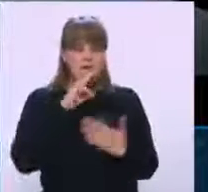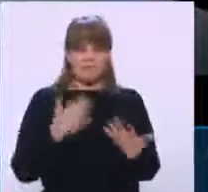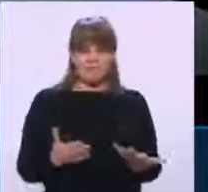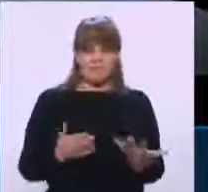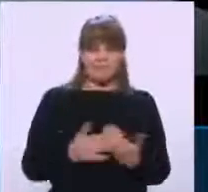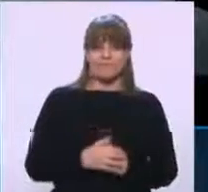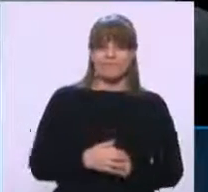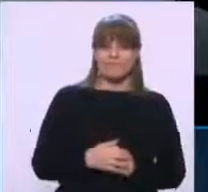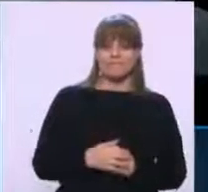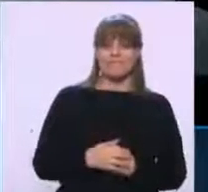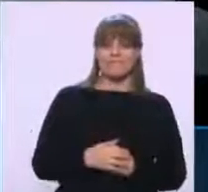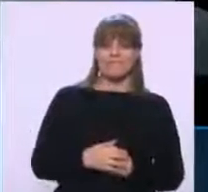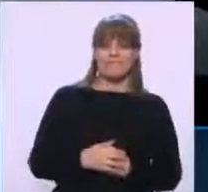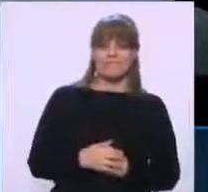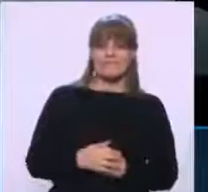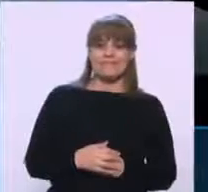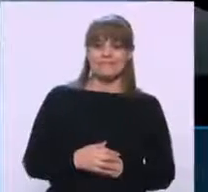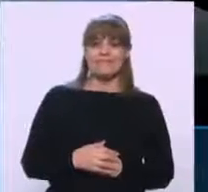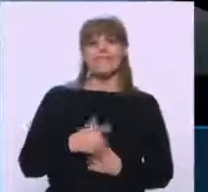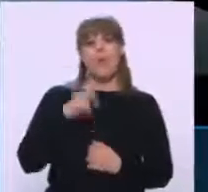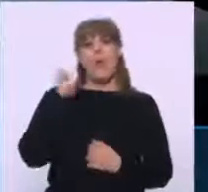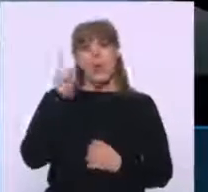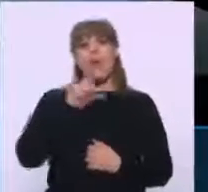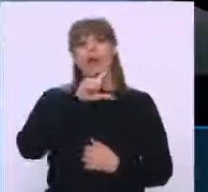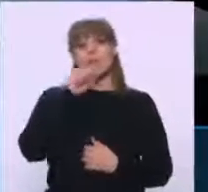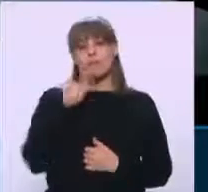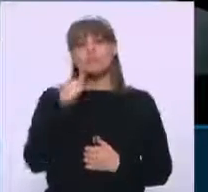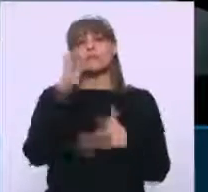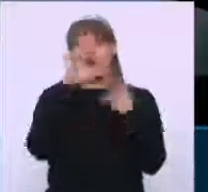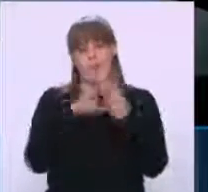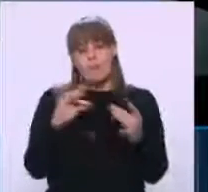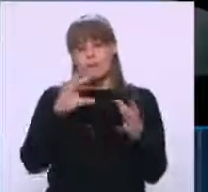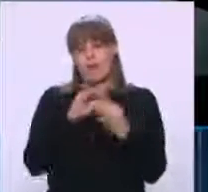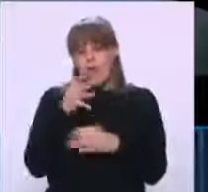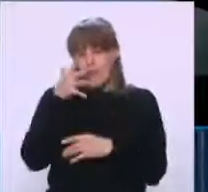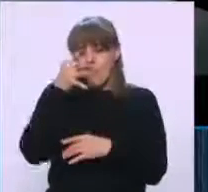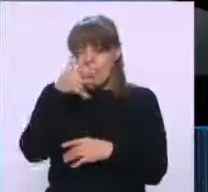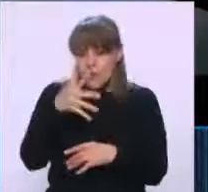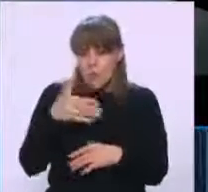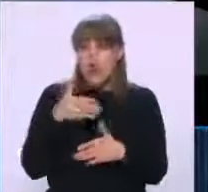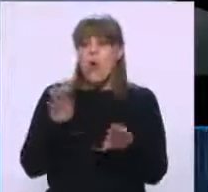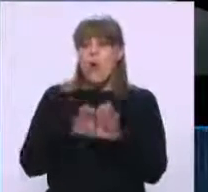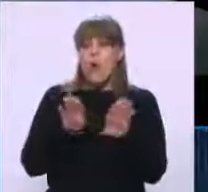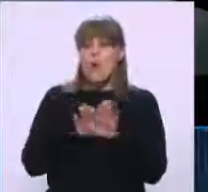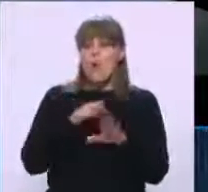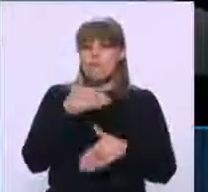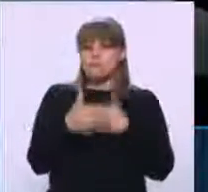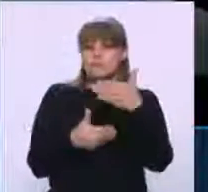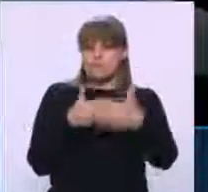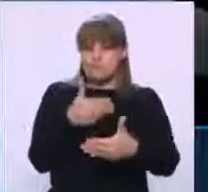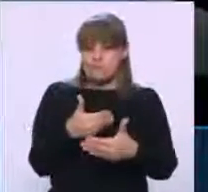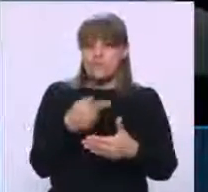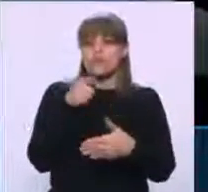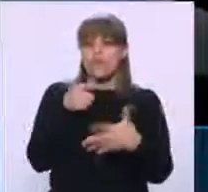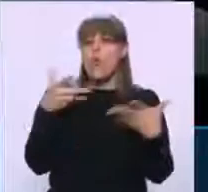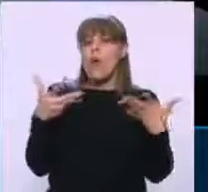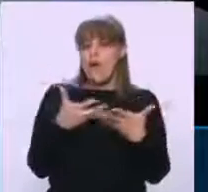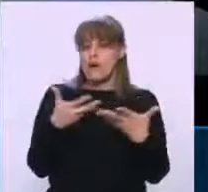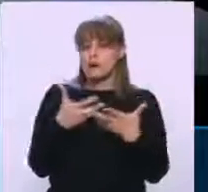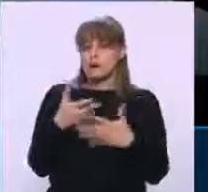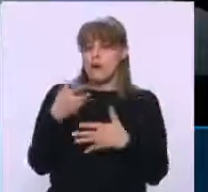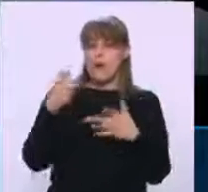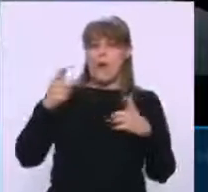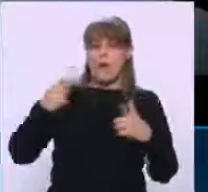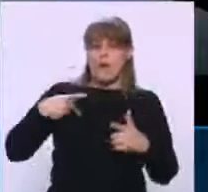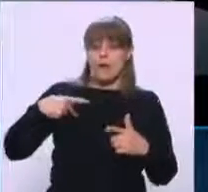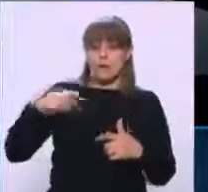esperemos que próximamente nos compartas cómo va este asunto, cómo evoluciona y pues las medidas que tomas, cómo responde la autoridad ante